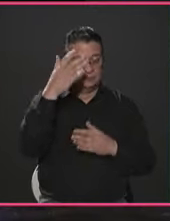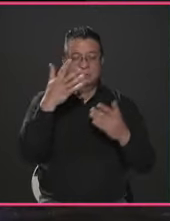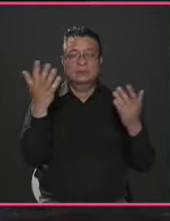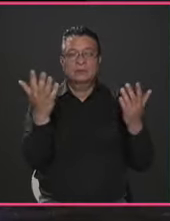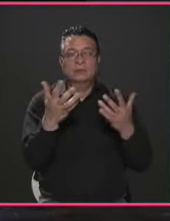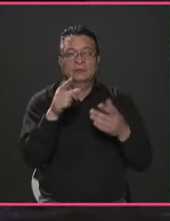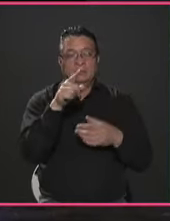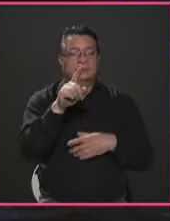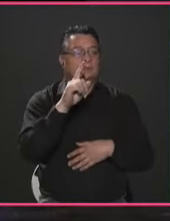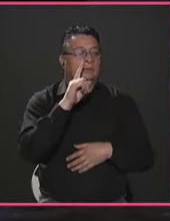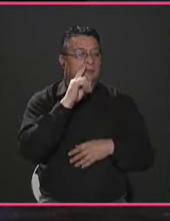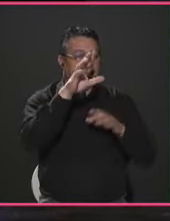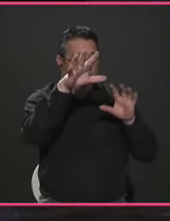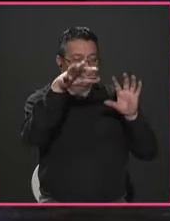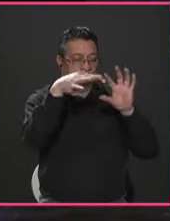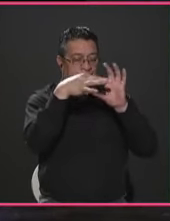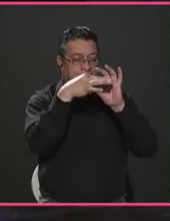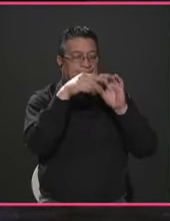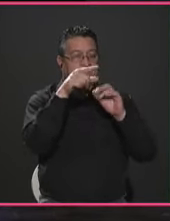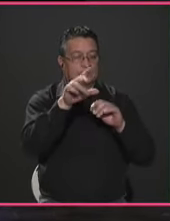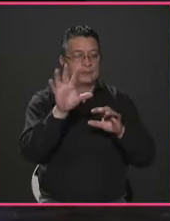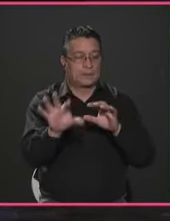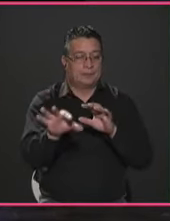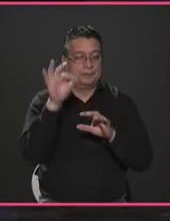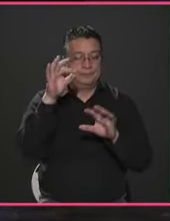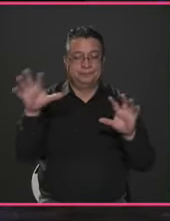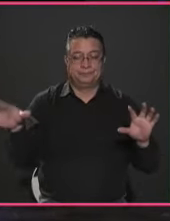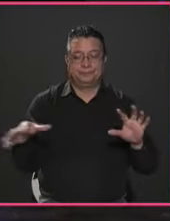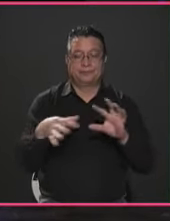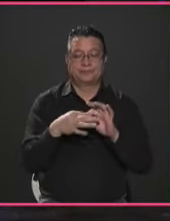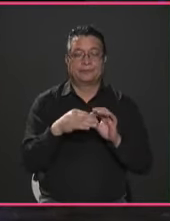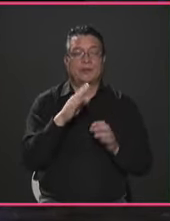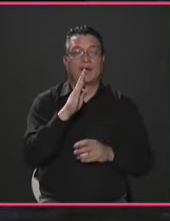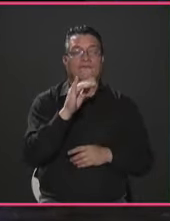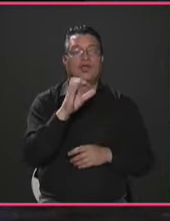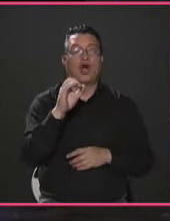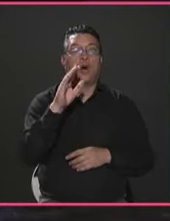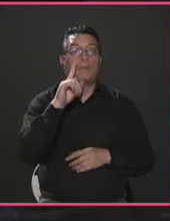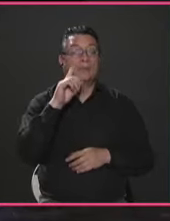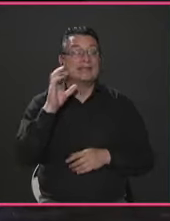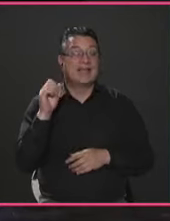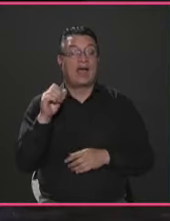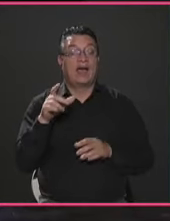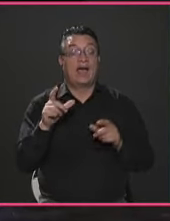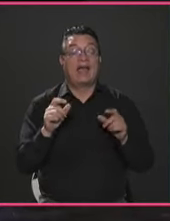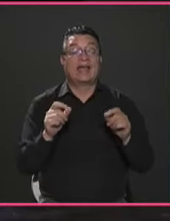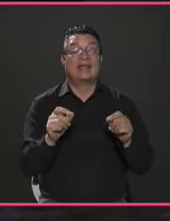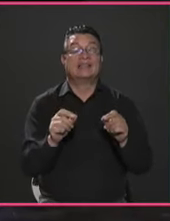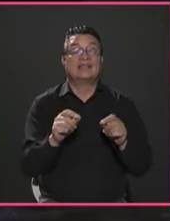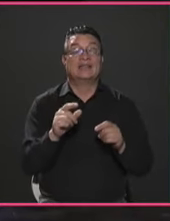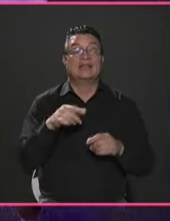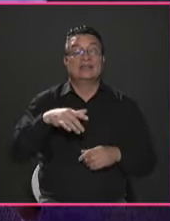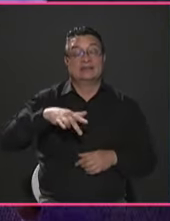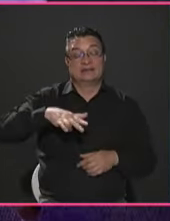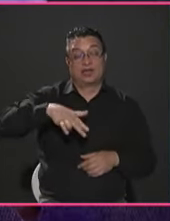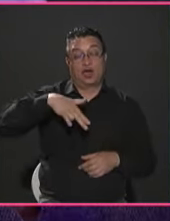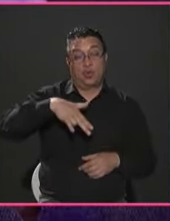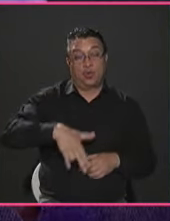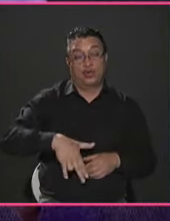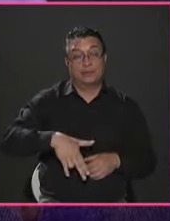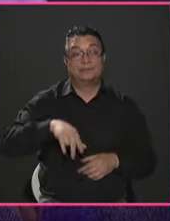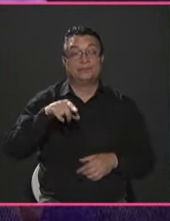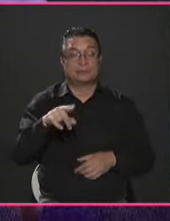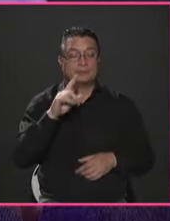que estaba asociado los científicos encontraron que estaba asociado a las biopsias de cáncer cervicouterino o sea de todas esas biopsias